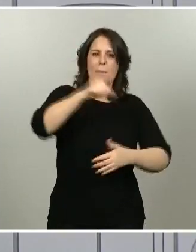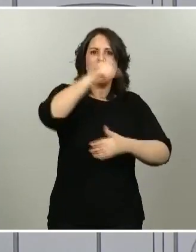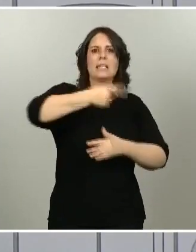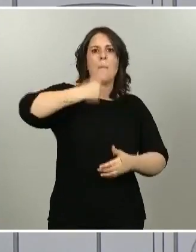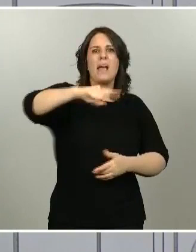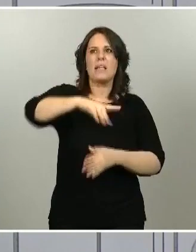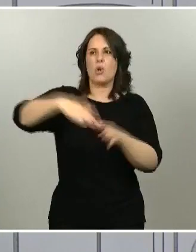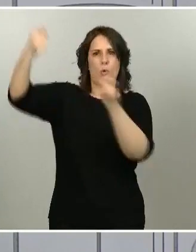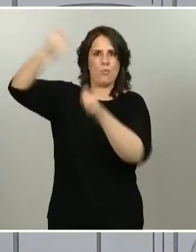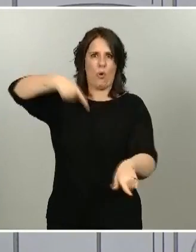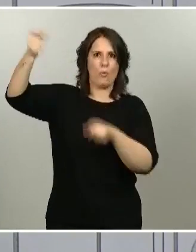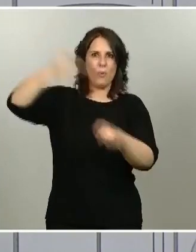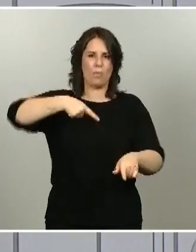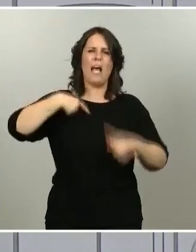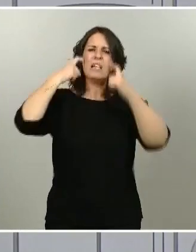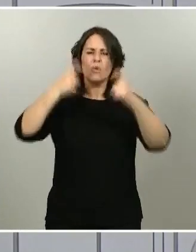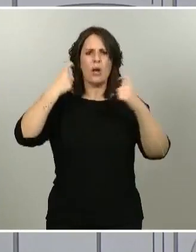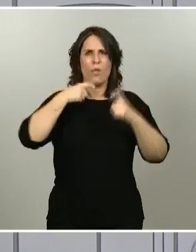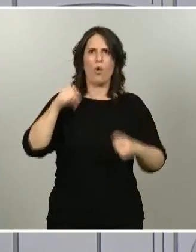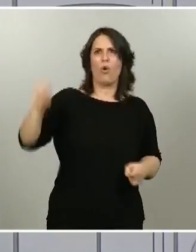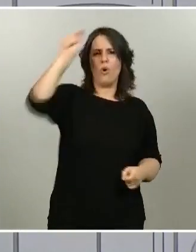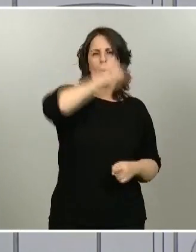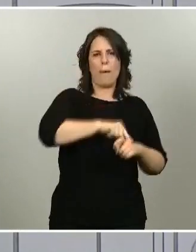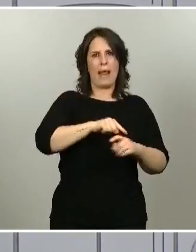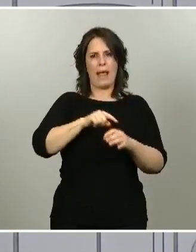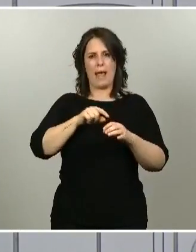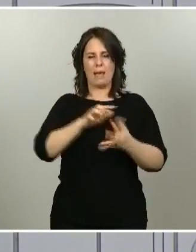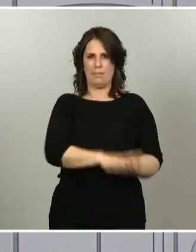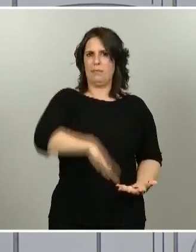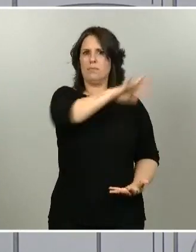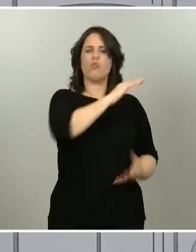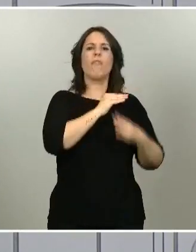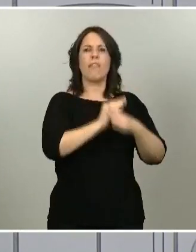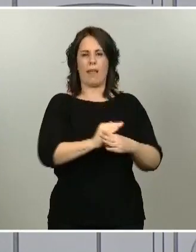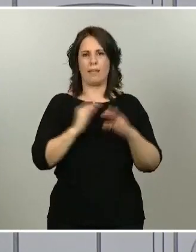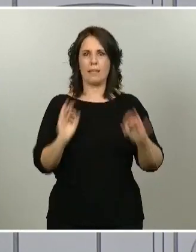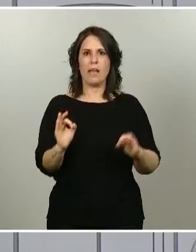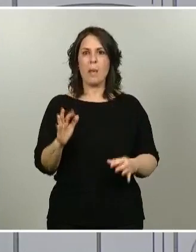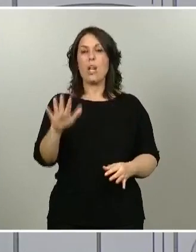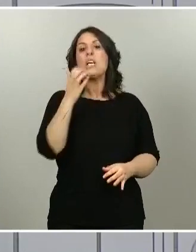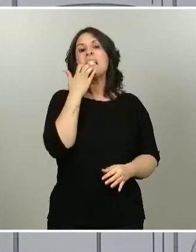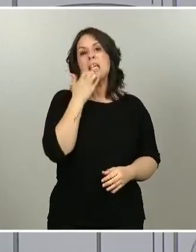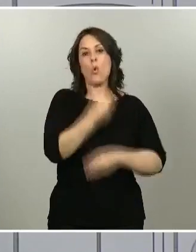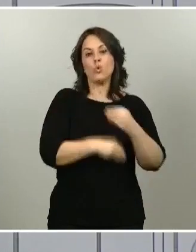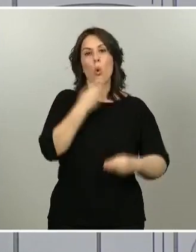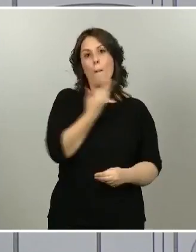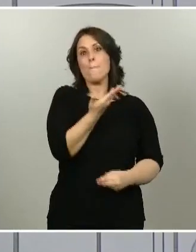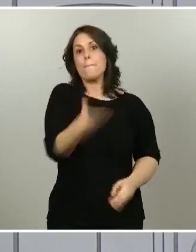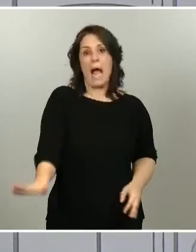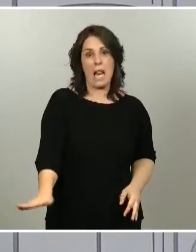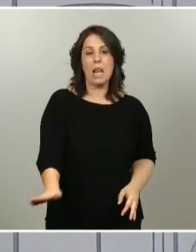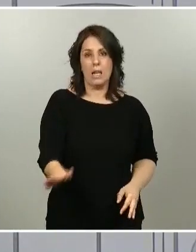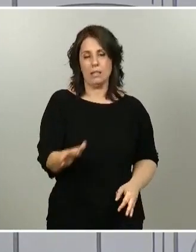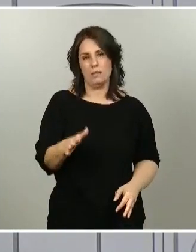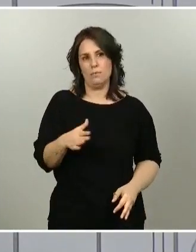esfuerzo importante en todas partes por tener equipo suficiente, pero si se mal utiliza el material, podemos llegar a